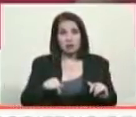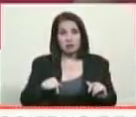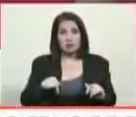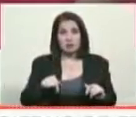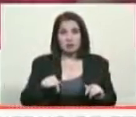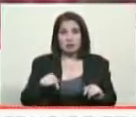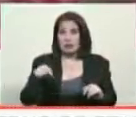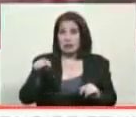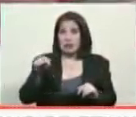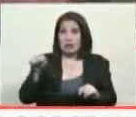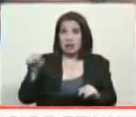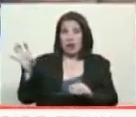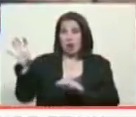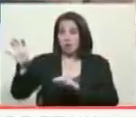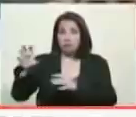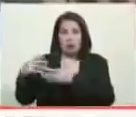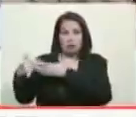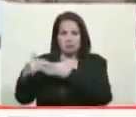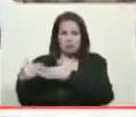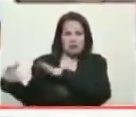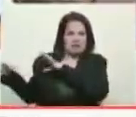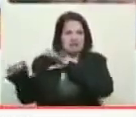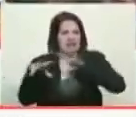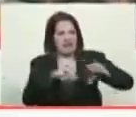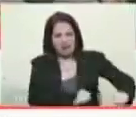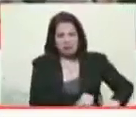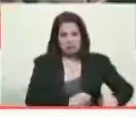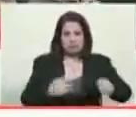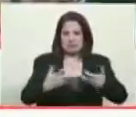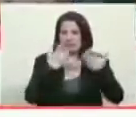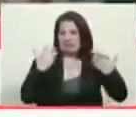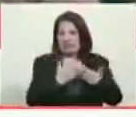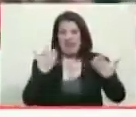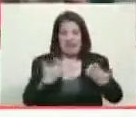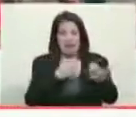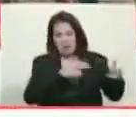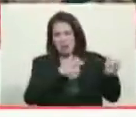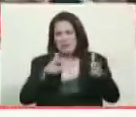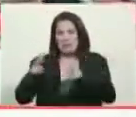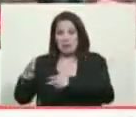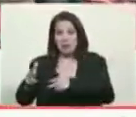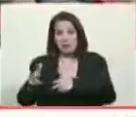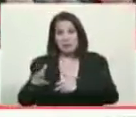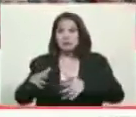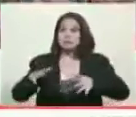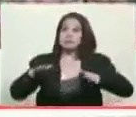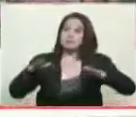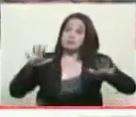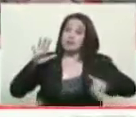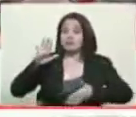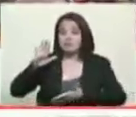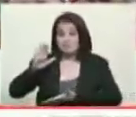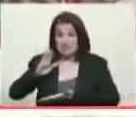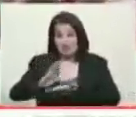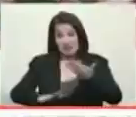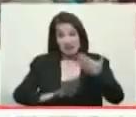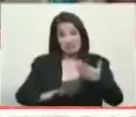ellos entran como pudieran entrar, les garantizo que para salir les va a costar.